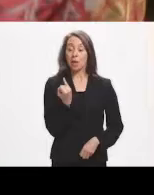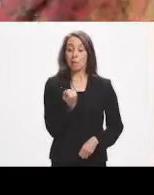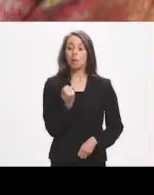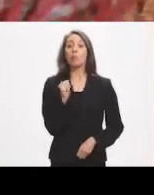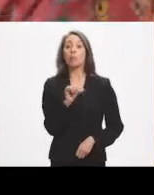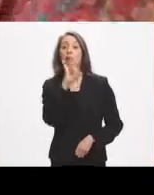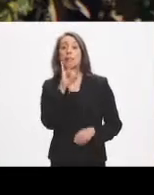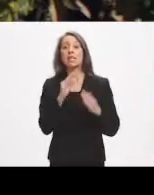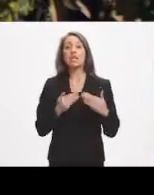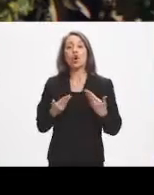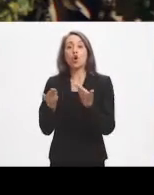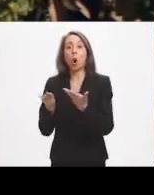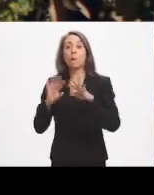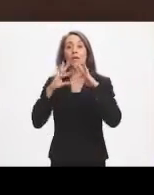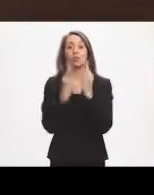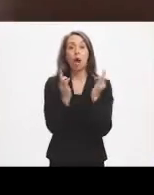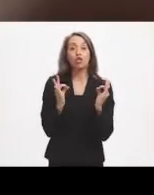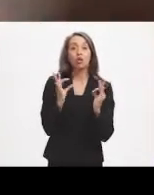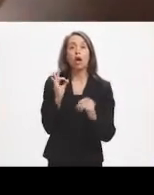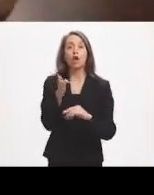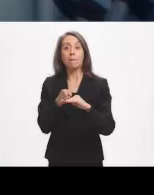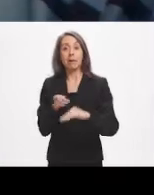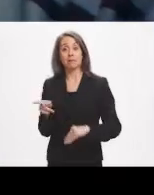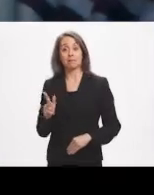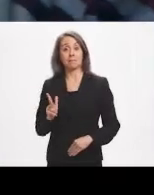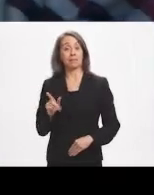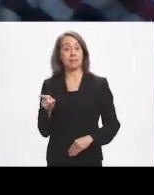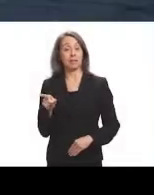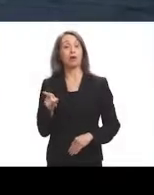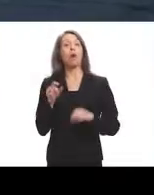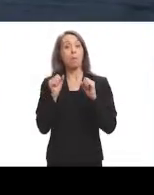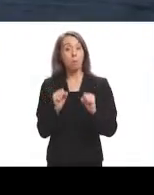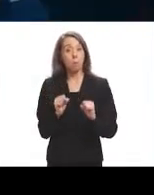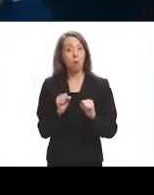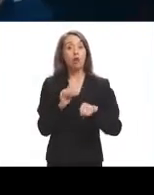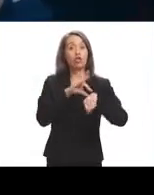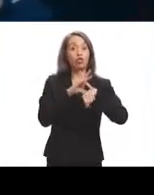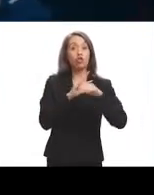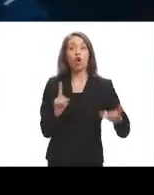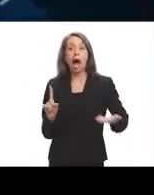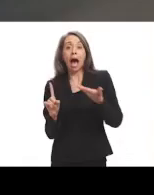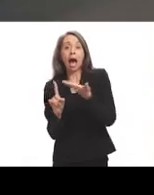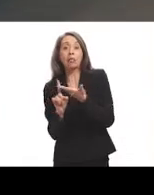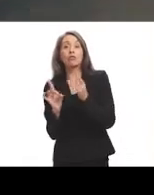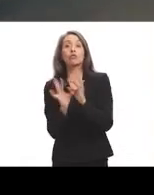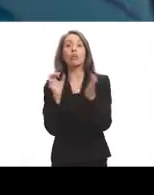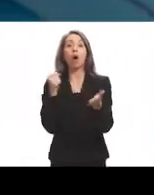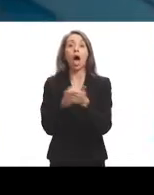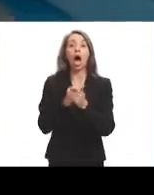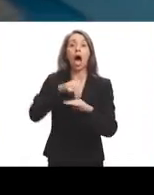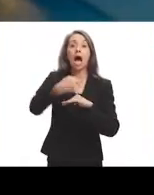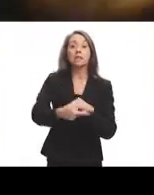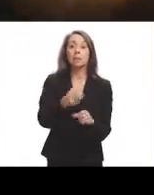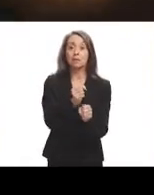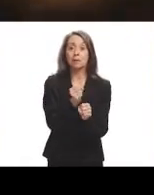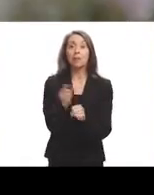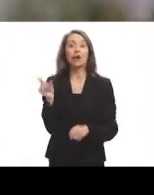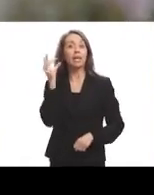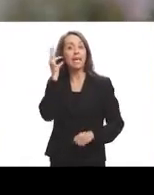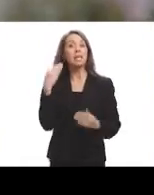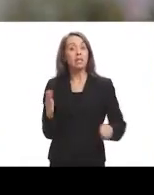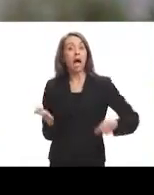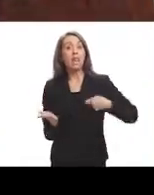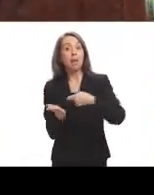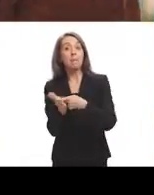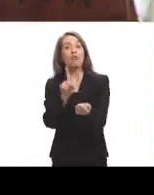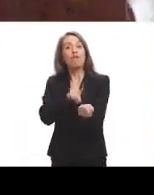independientes cuentan con la opción de cobertura total o parcial. Como don Ricardo, que puede recibir atención médica si tiene algún accidente laboral.